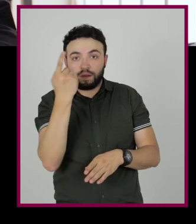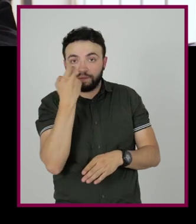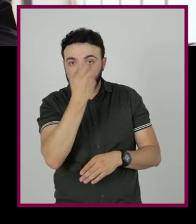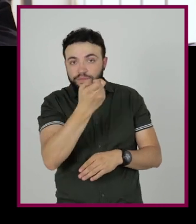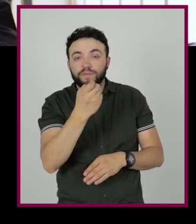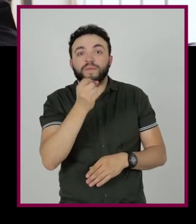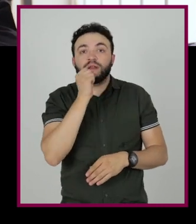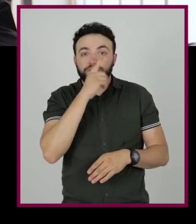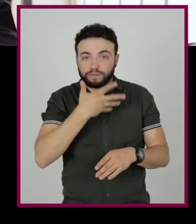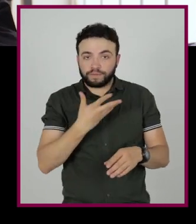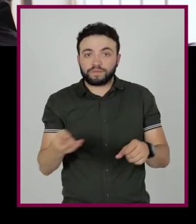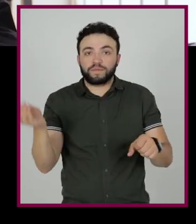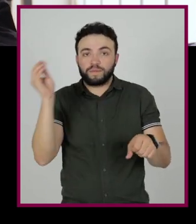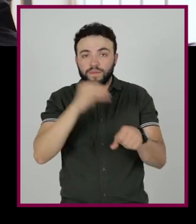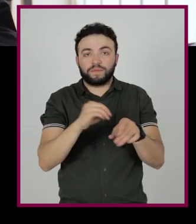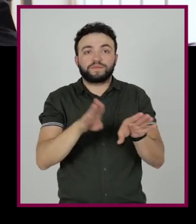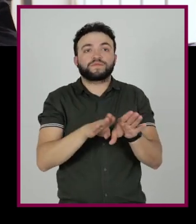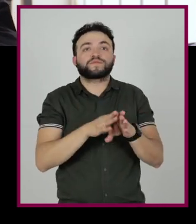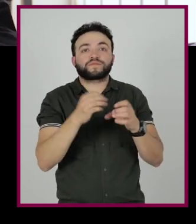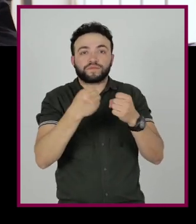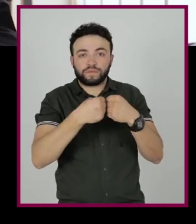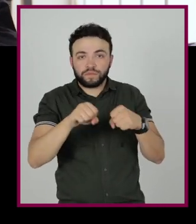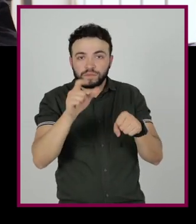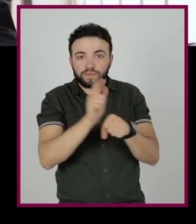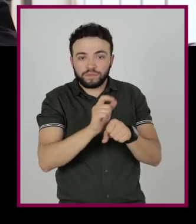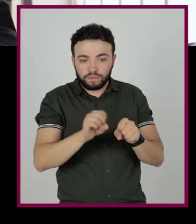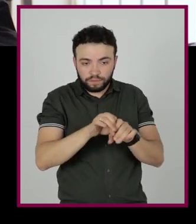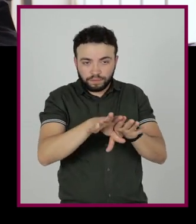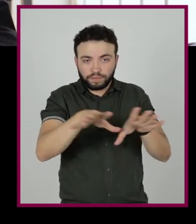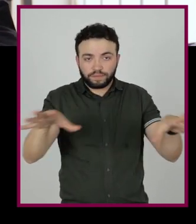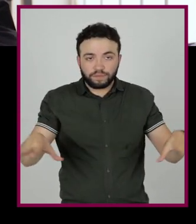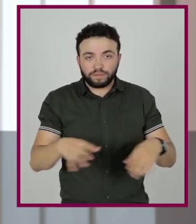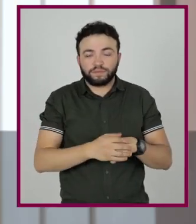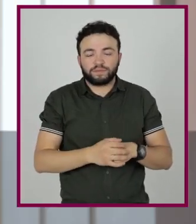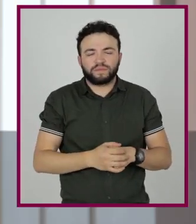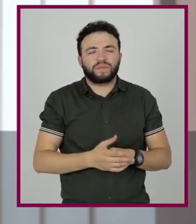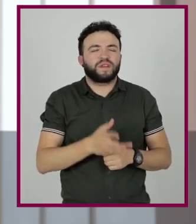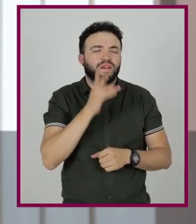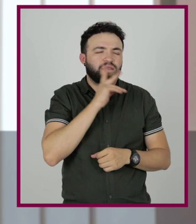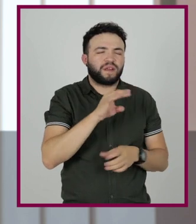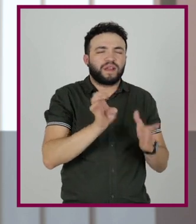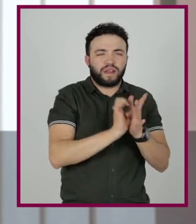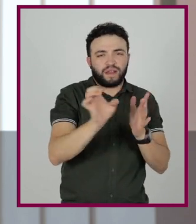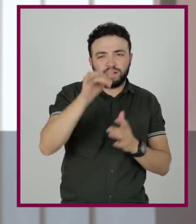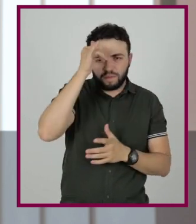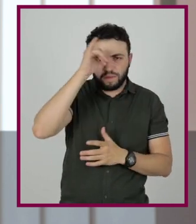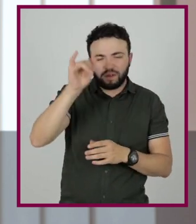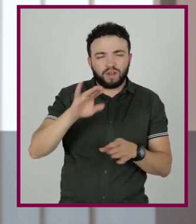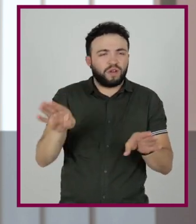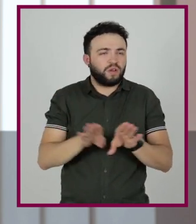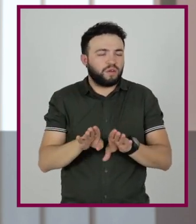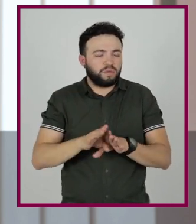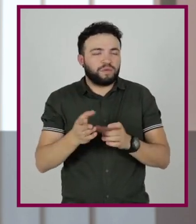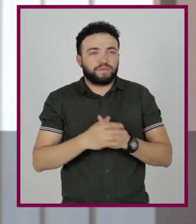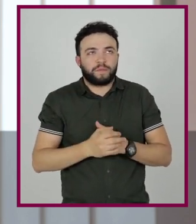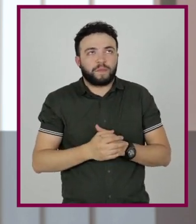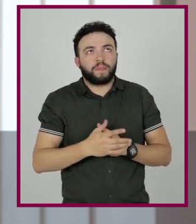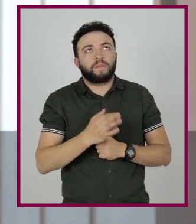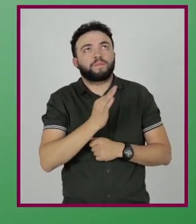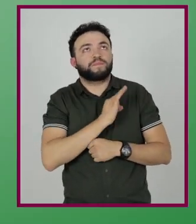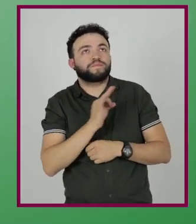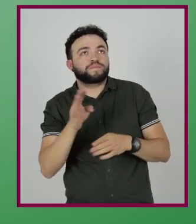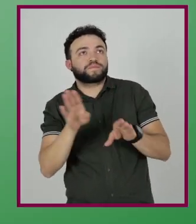Más que significados, también incluía cosas con las que se asociaban. Regresemos al ejemplo de la vaca. ¿Cómo